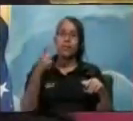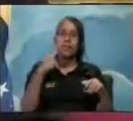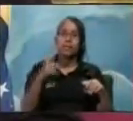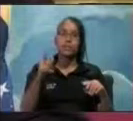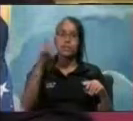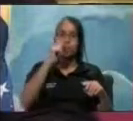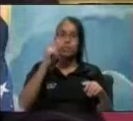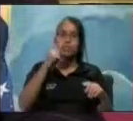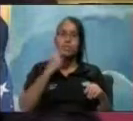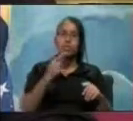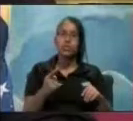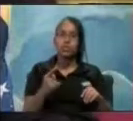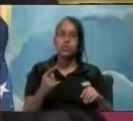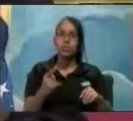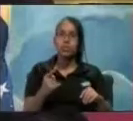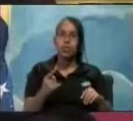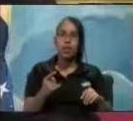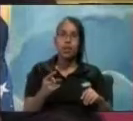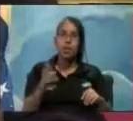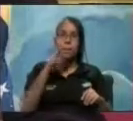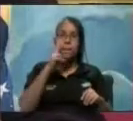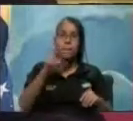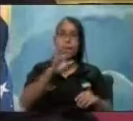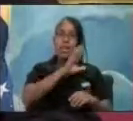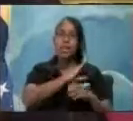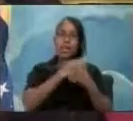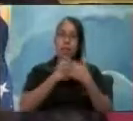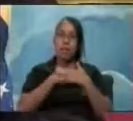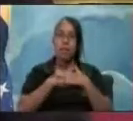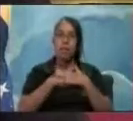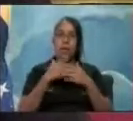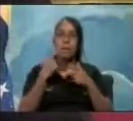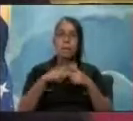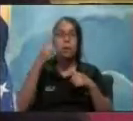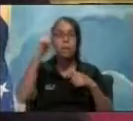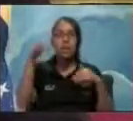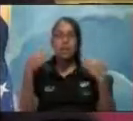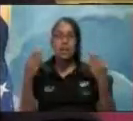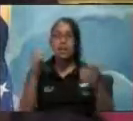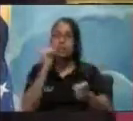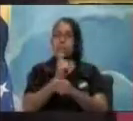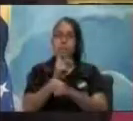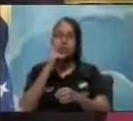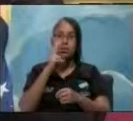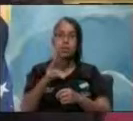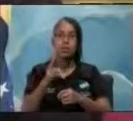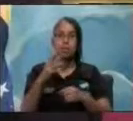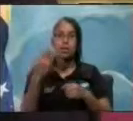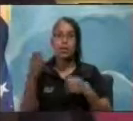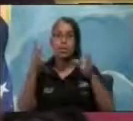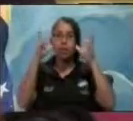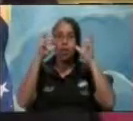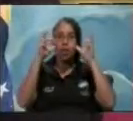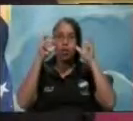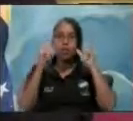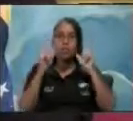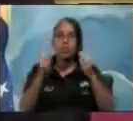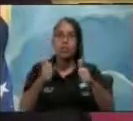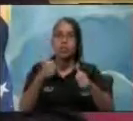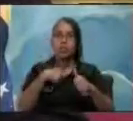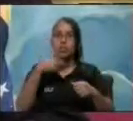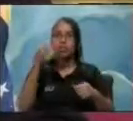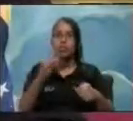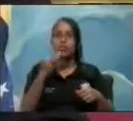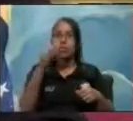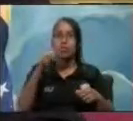Pedro y Juan, dijo: mírame. Pero ¿para qué solamente lo mirara? Para que oyese bien. Yo siempre he